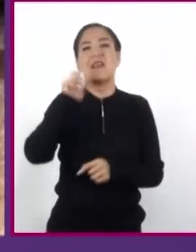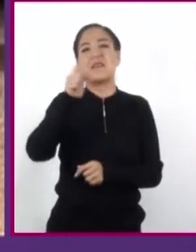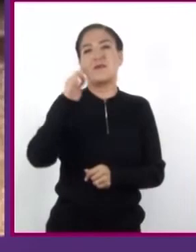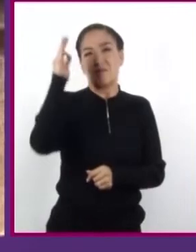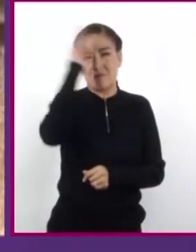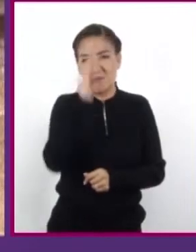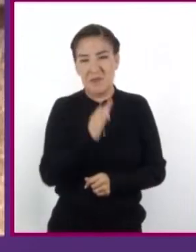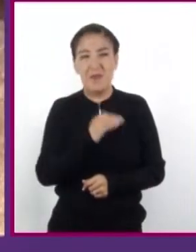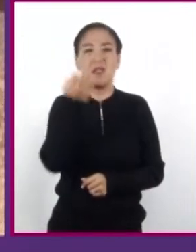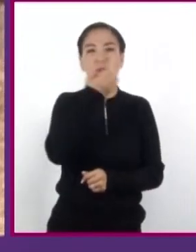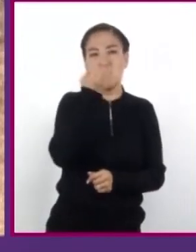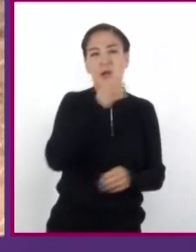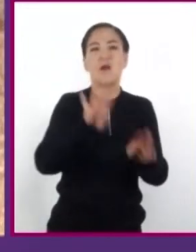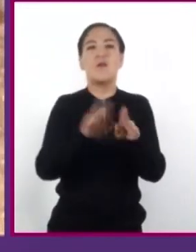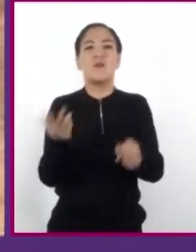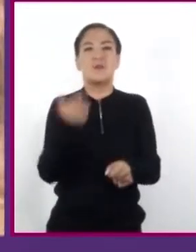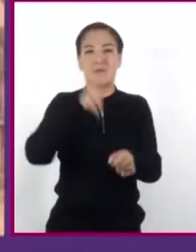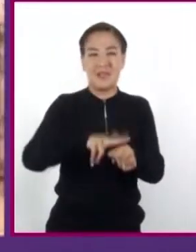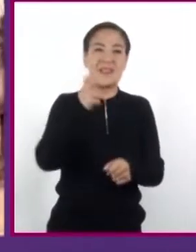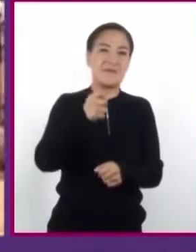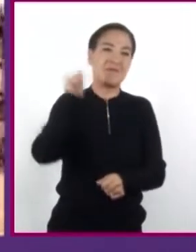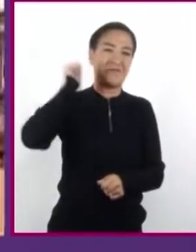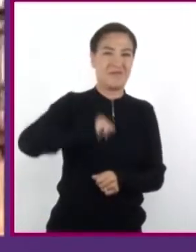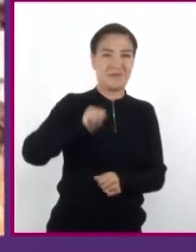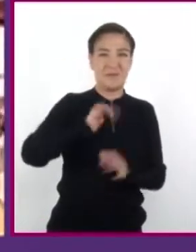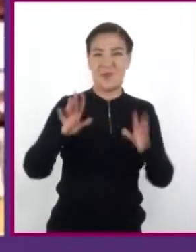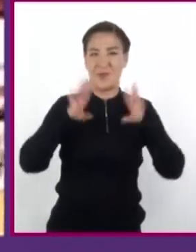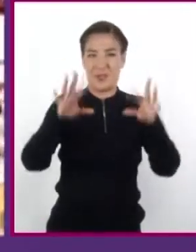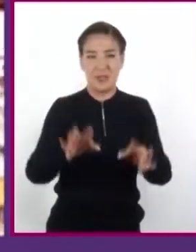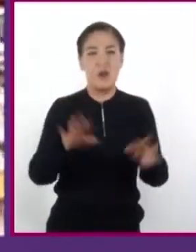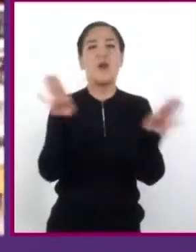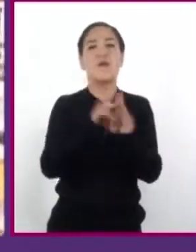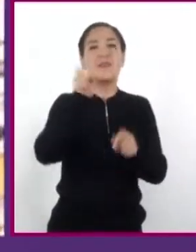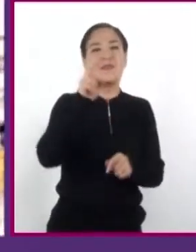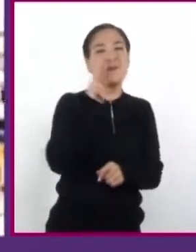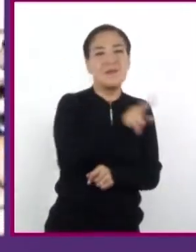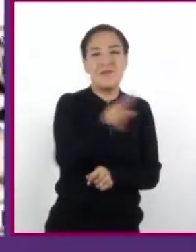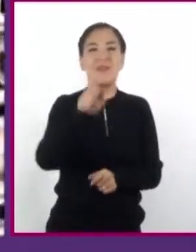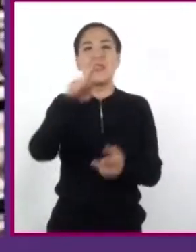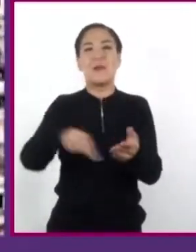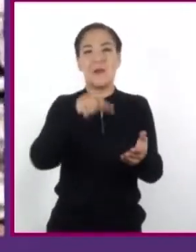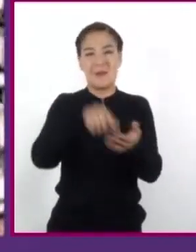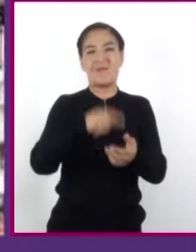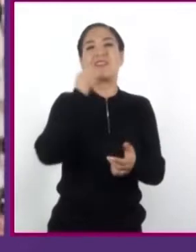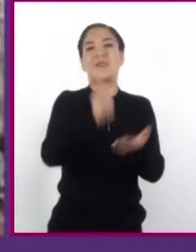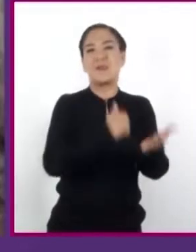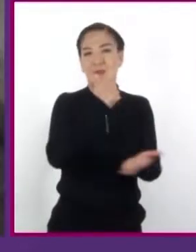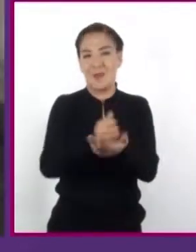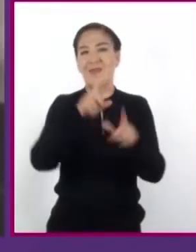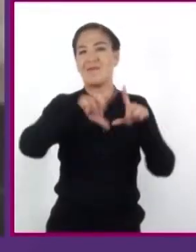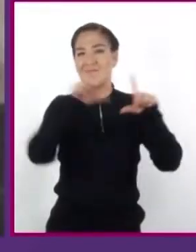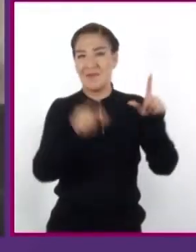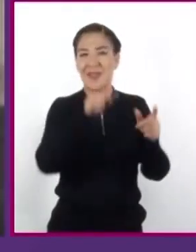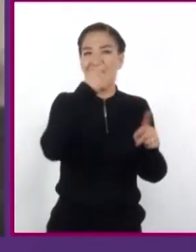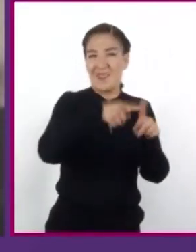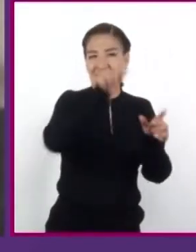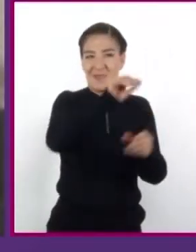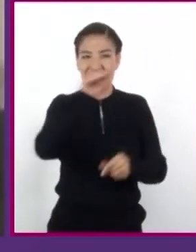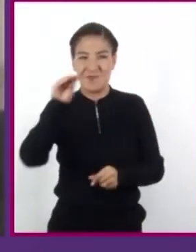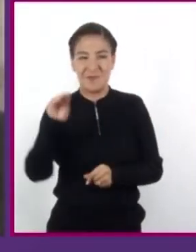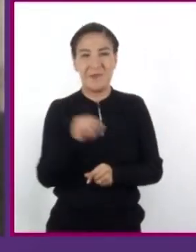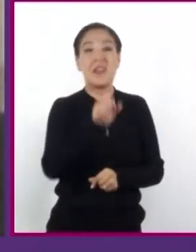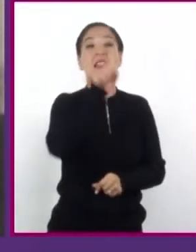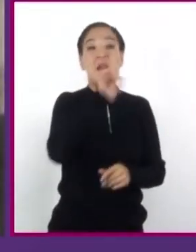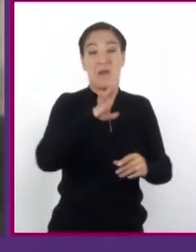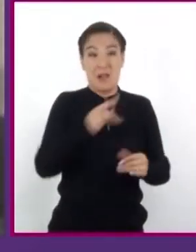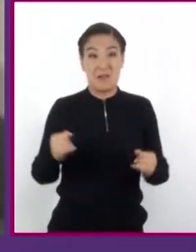escuelas y hospitales edificados en el virreinato, lo que da carácter y belleza a muchas de nuestras ciudades. Incluso hay